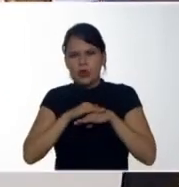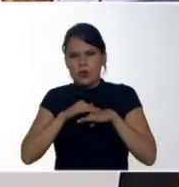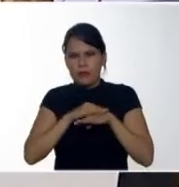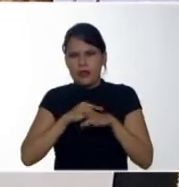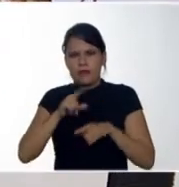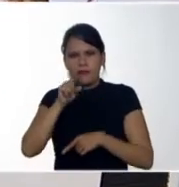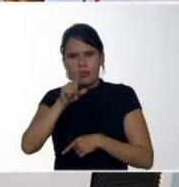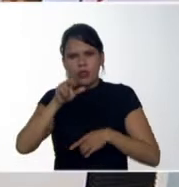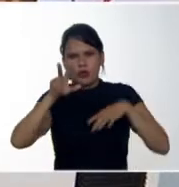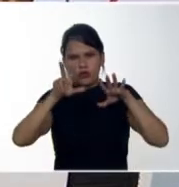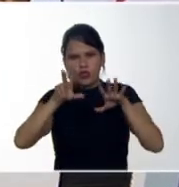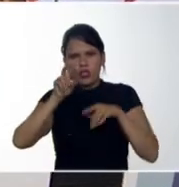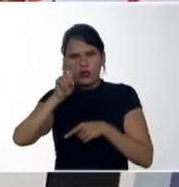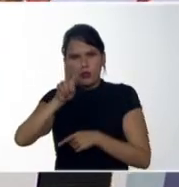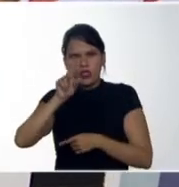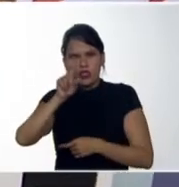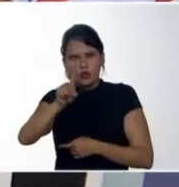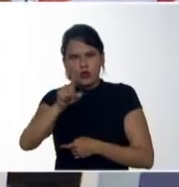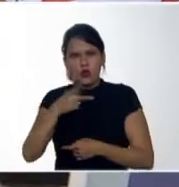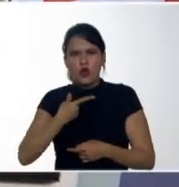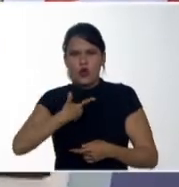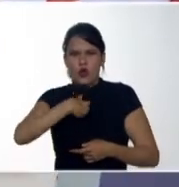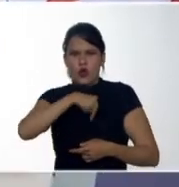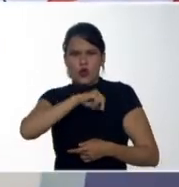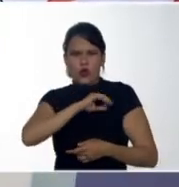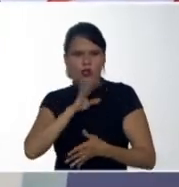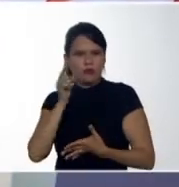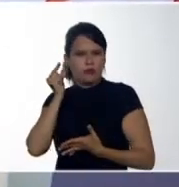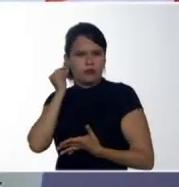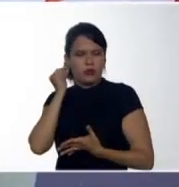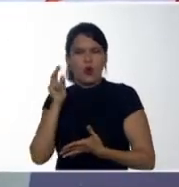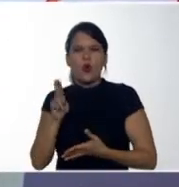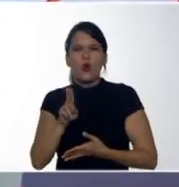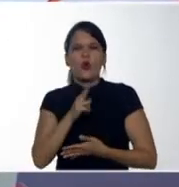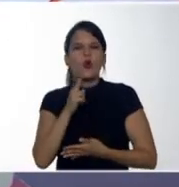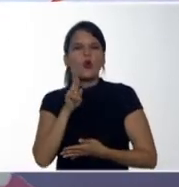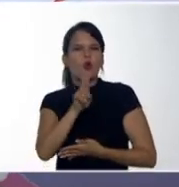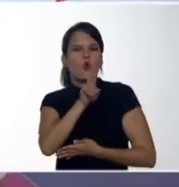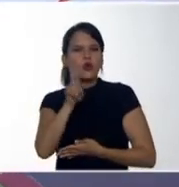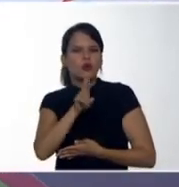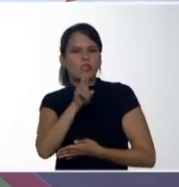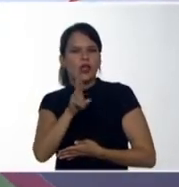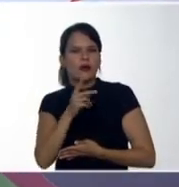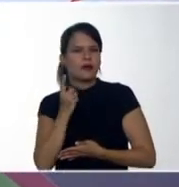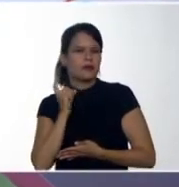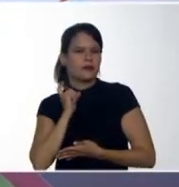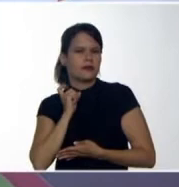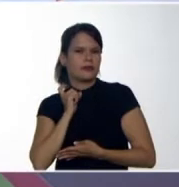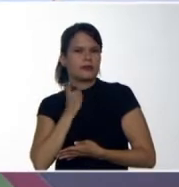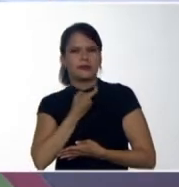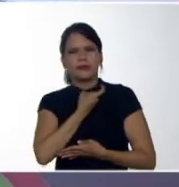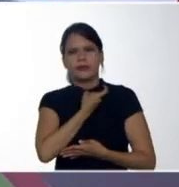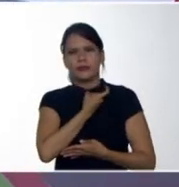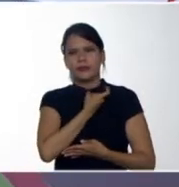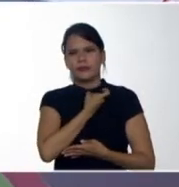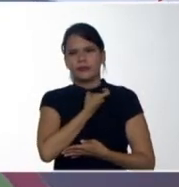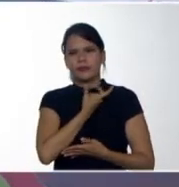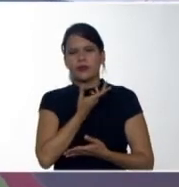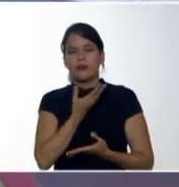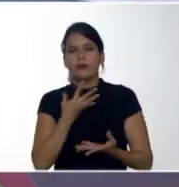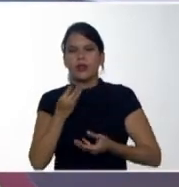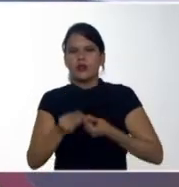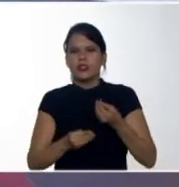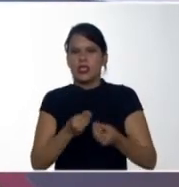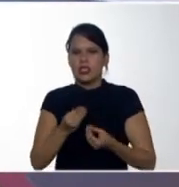usaban perfume. Claro, no es el perfume de hoy en día. Un tipo de perfume, vamos a llamarlo artesanal,